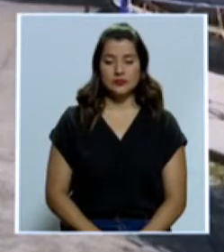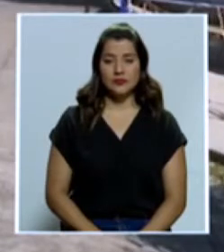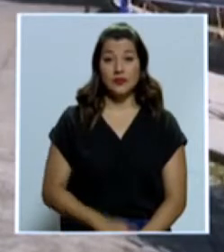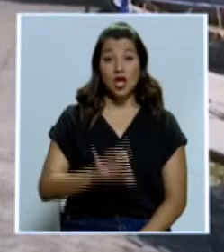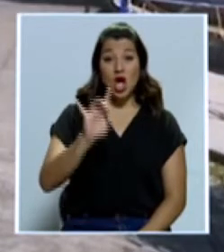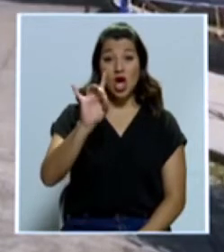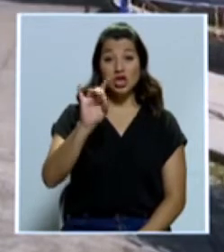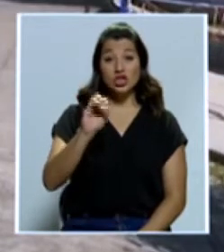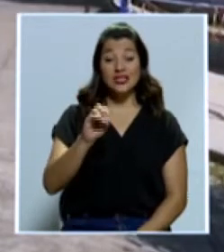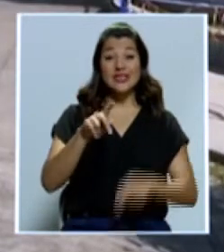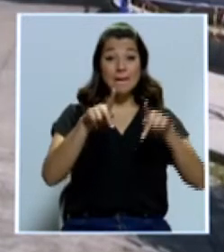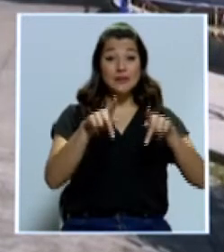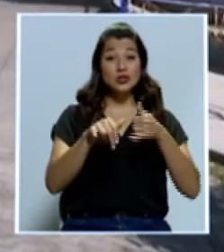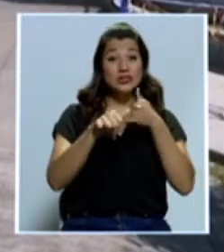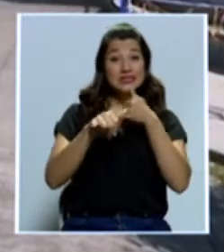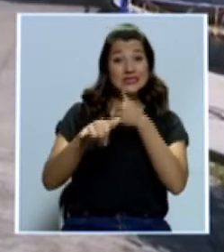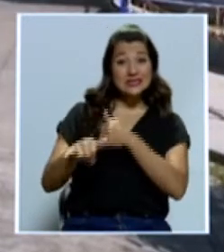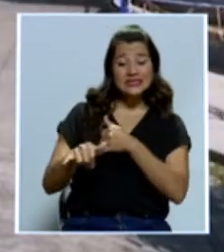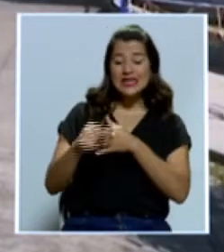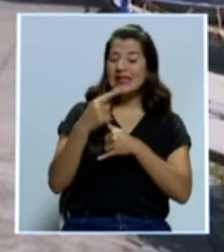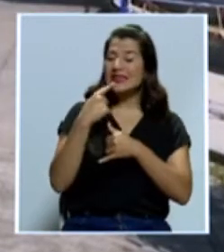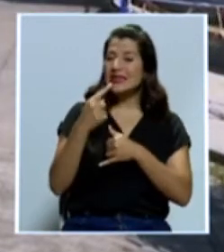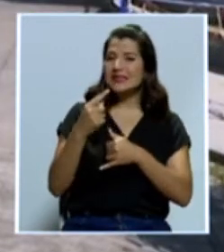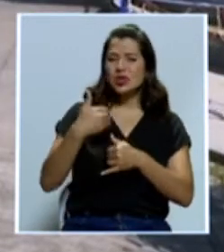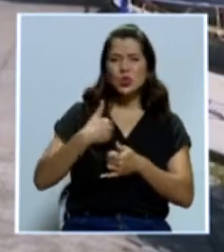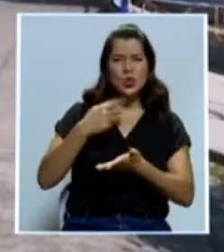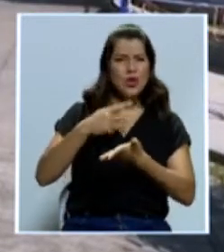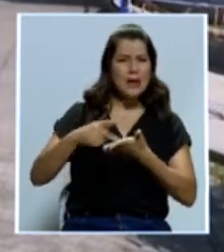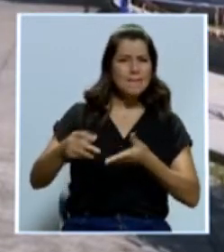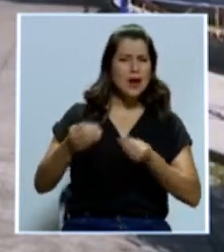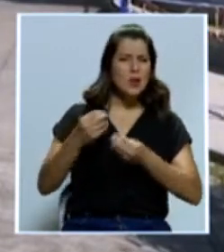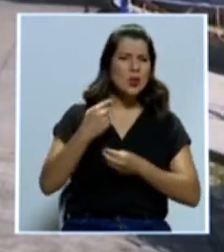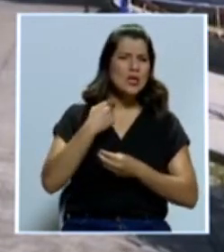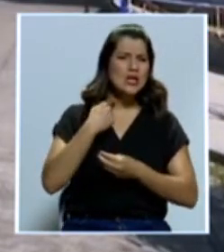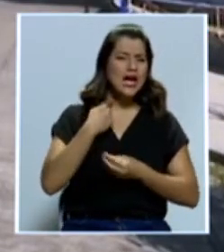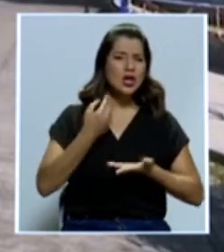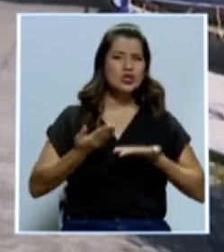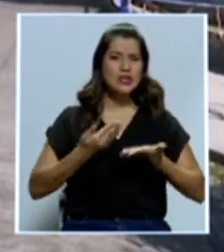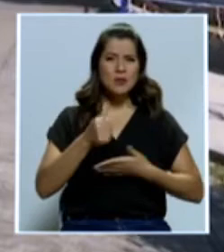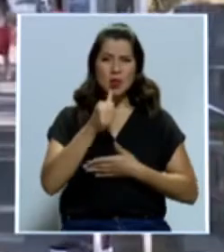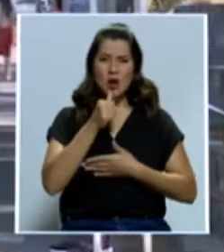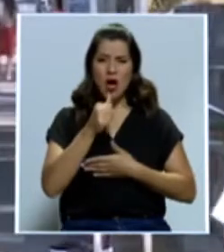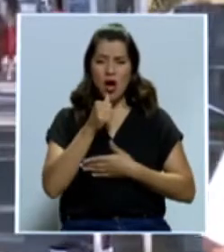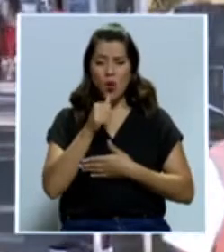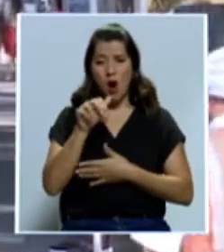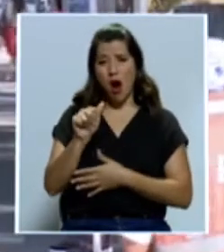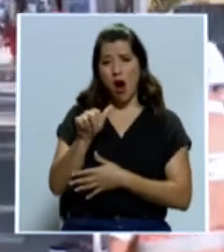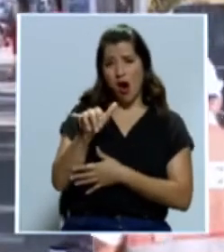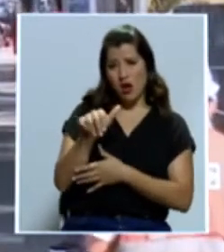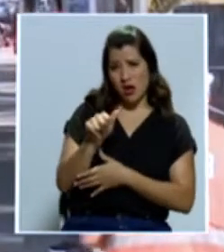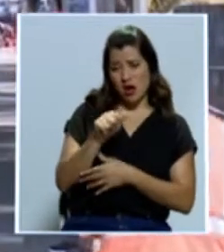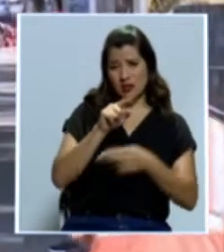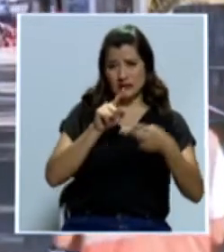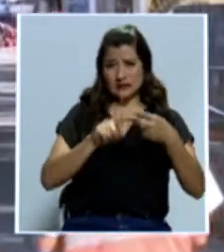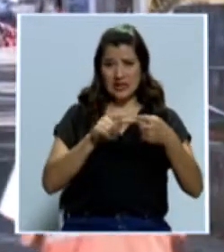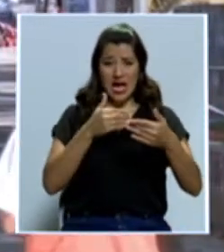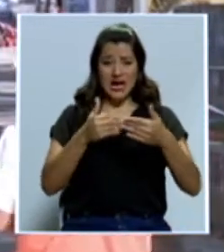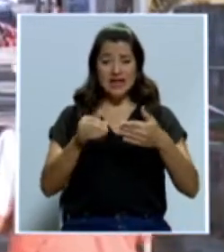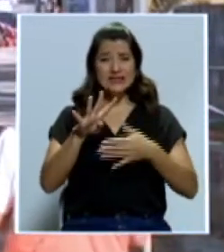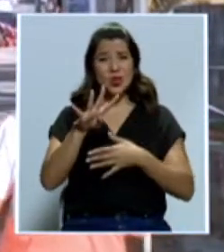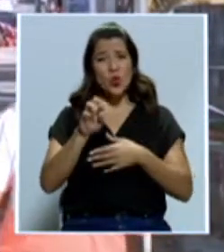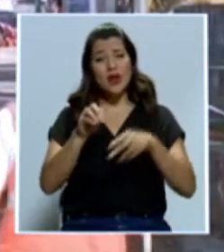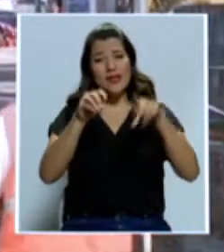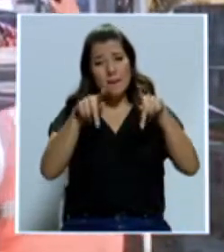80 personas denunciaron aumentos desmedidos en el cobro del recibo de agua del AIA y casi 40 abonados de acueductos y